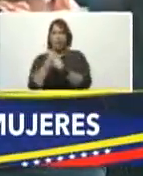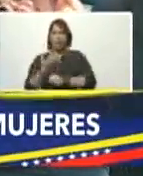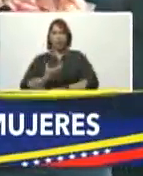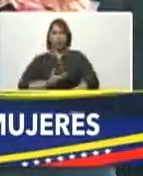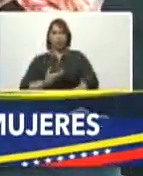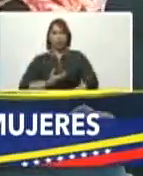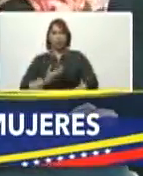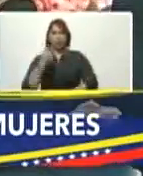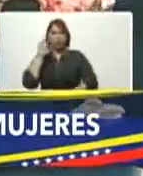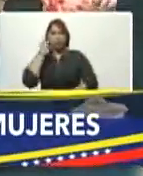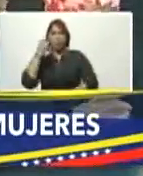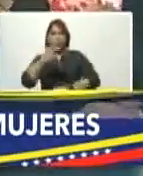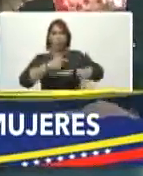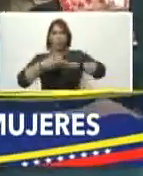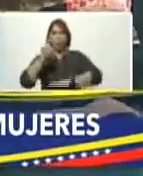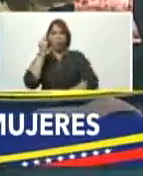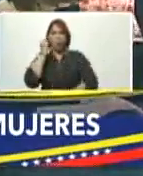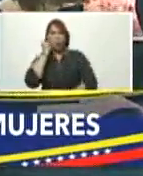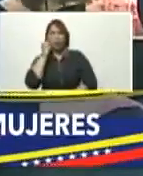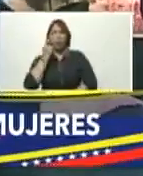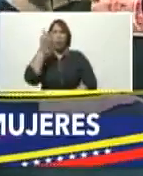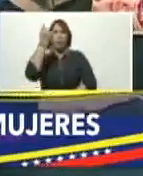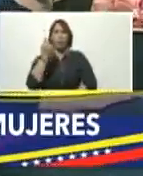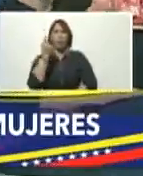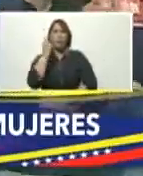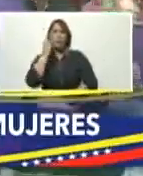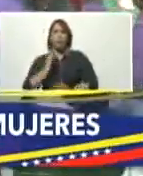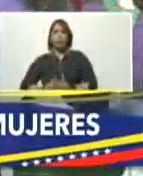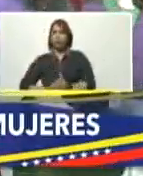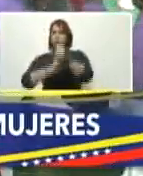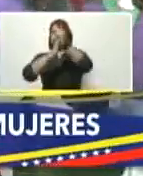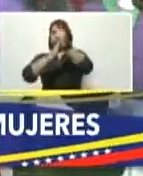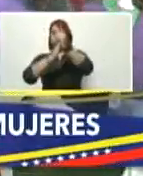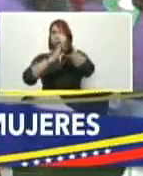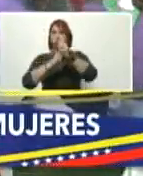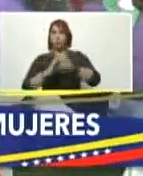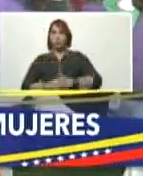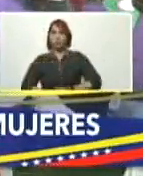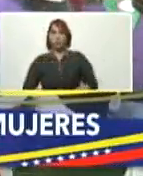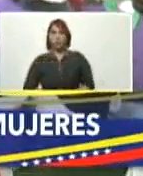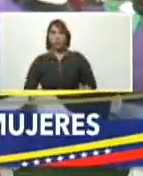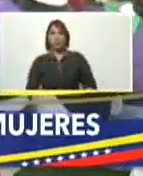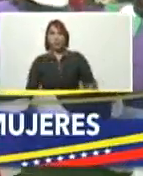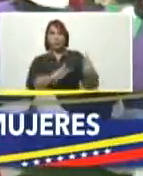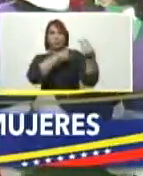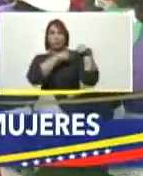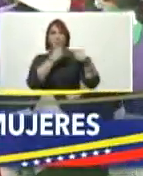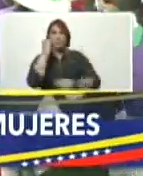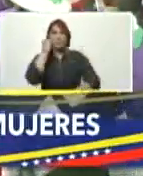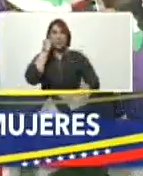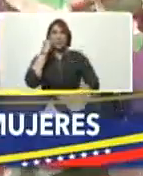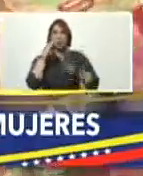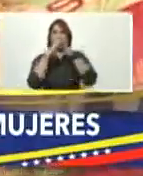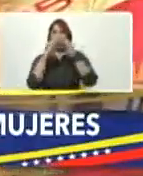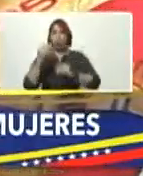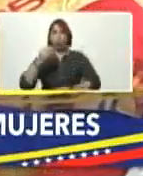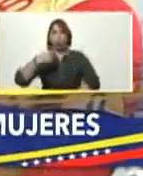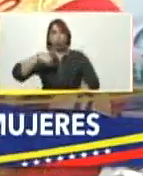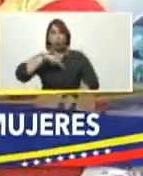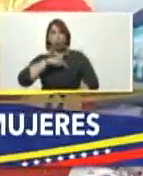Alcaldesas, gobernadoras, diputadas, lideresas, jefas. A todos mis